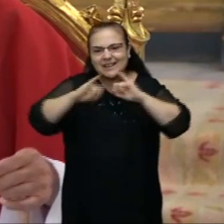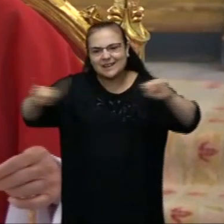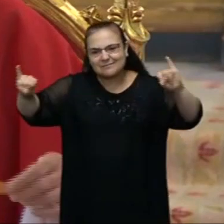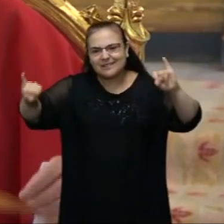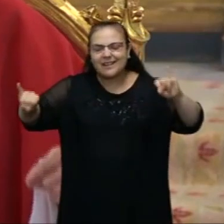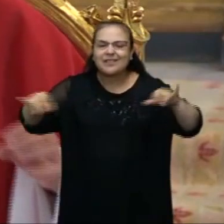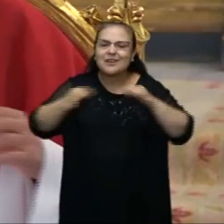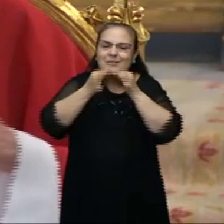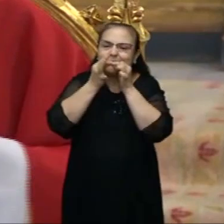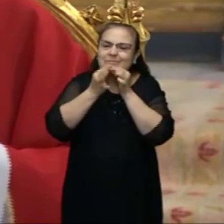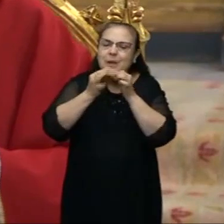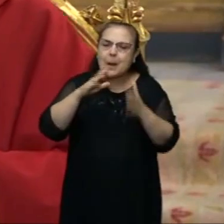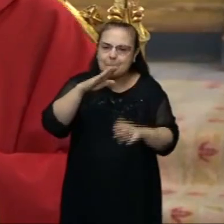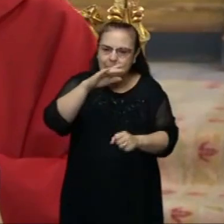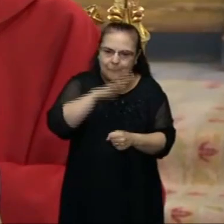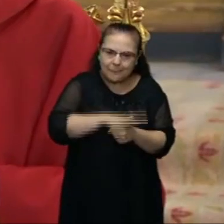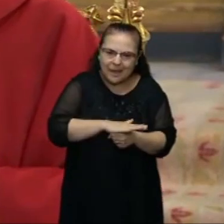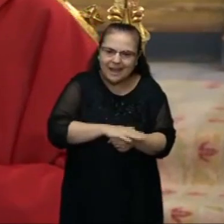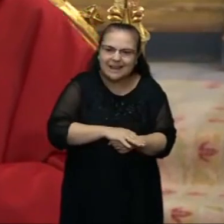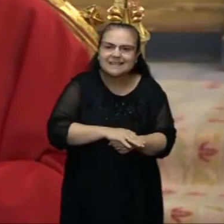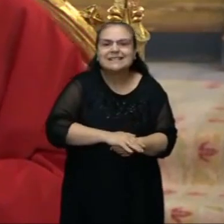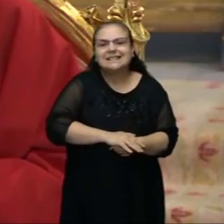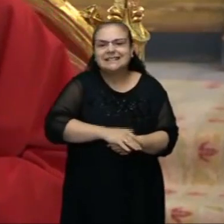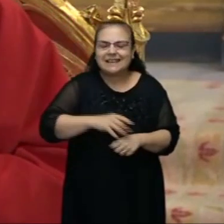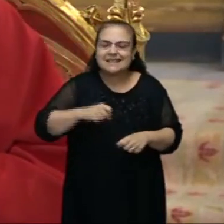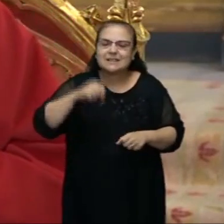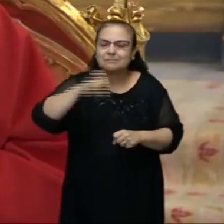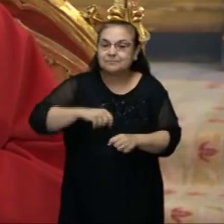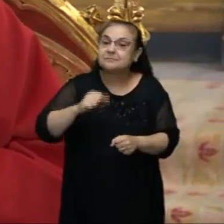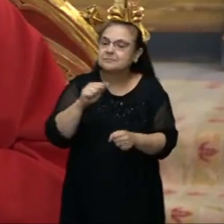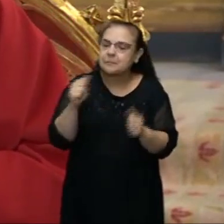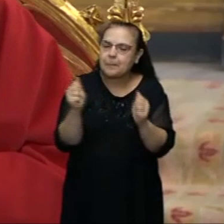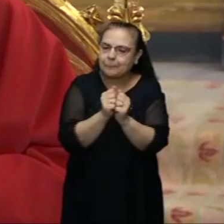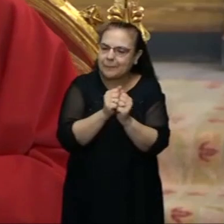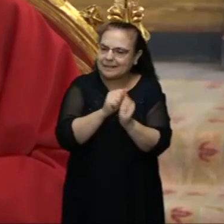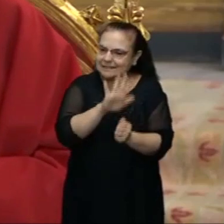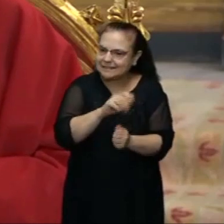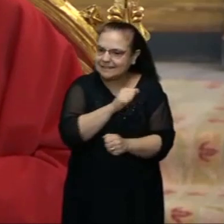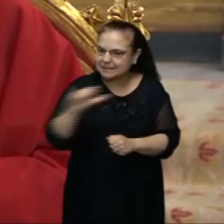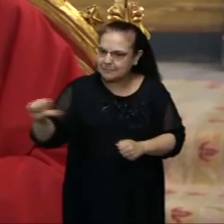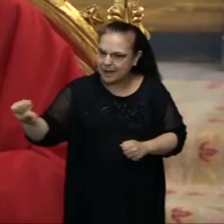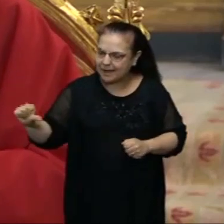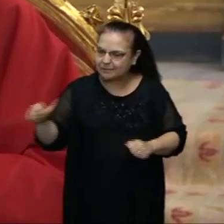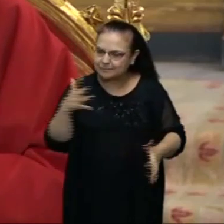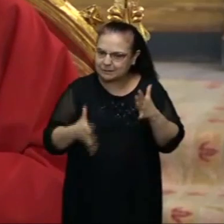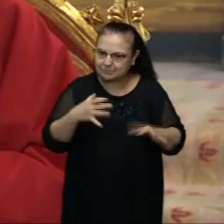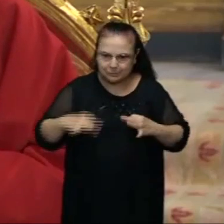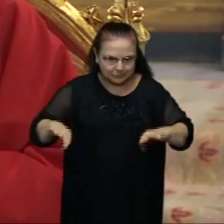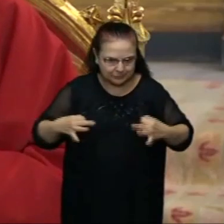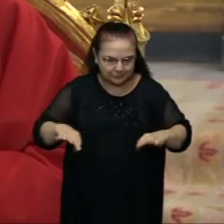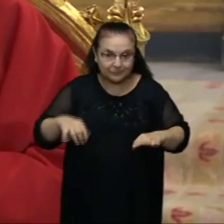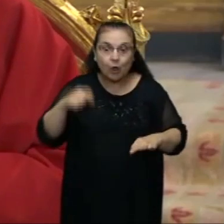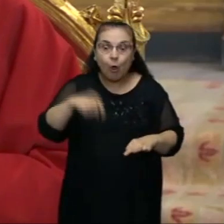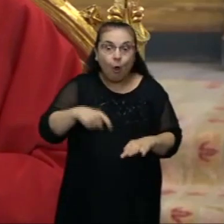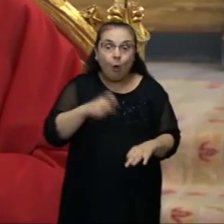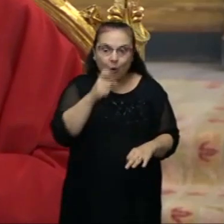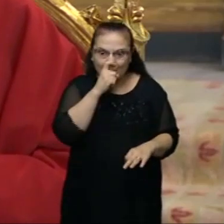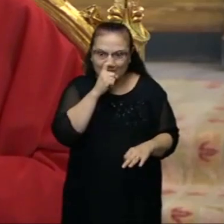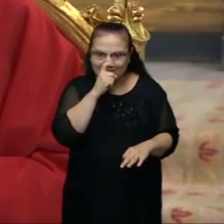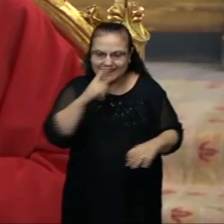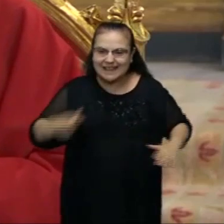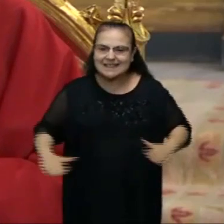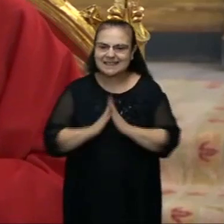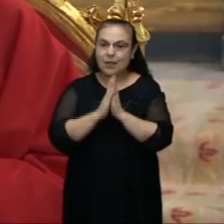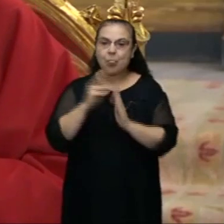de la 25ª semana del tiempo ordinario. Hoy vamos a hacer memoria de dos santos